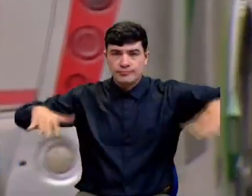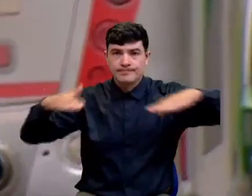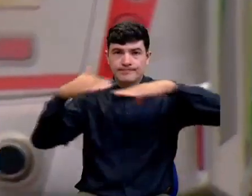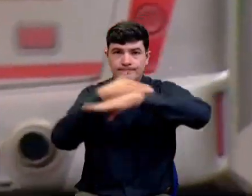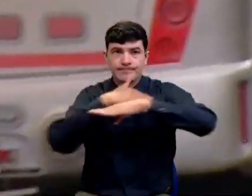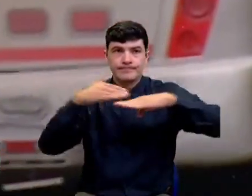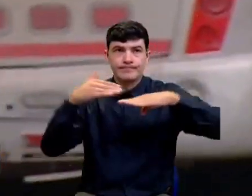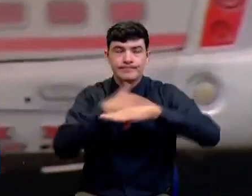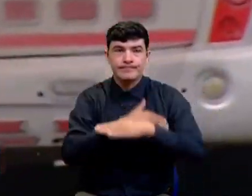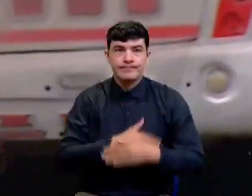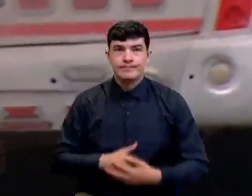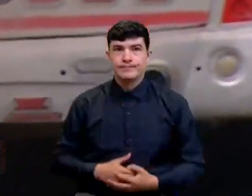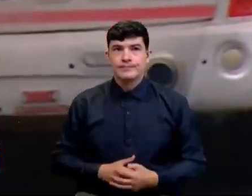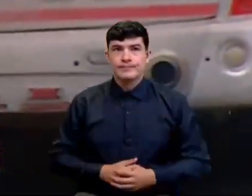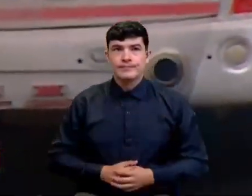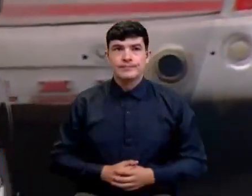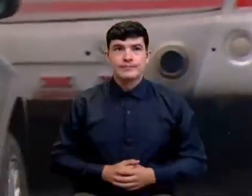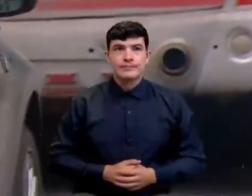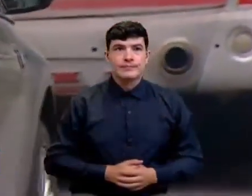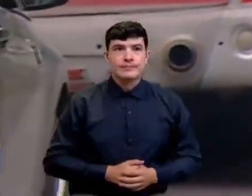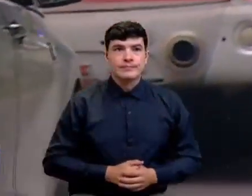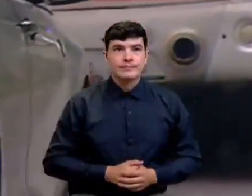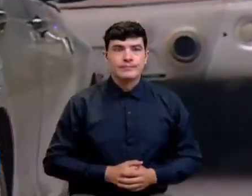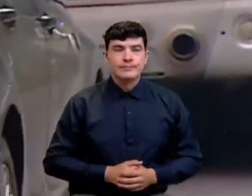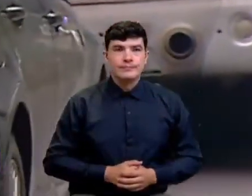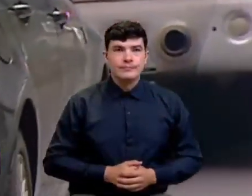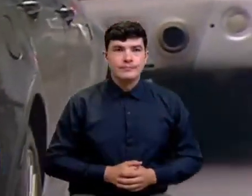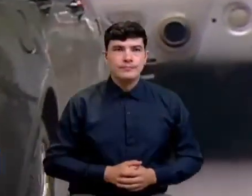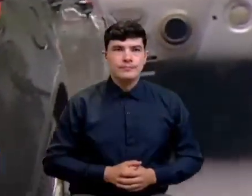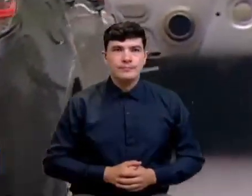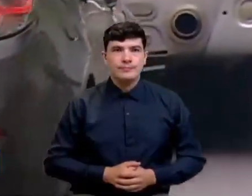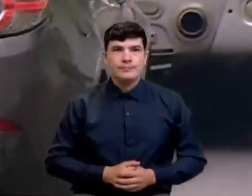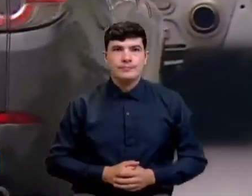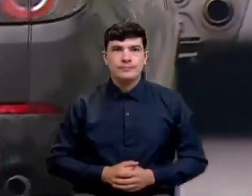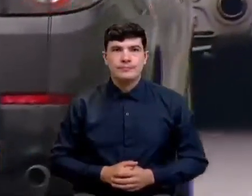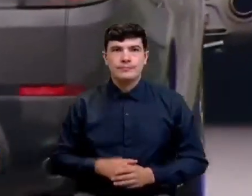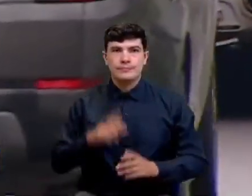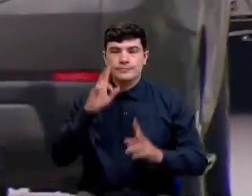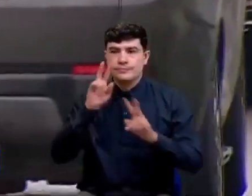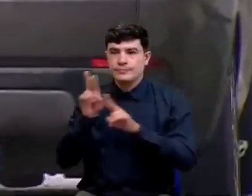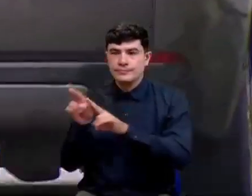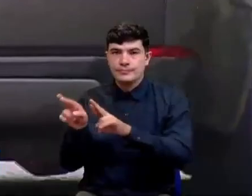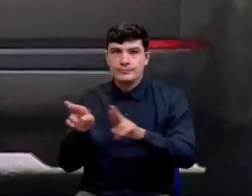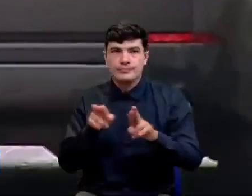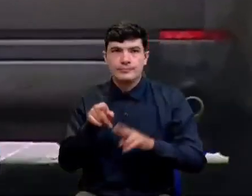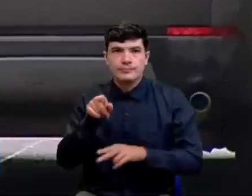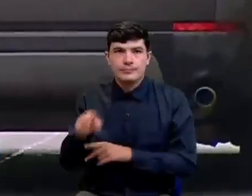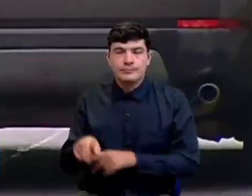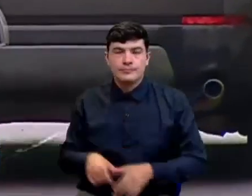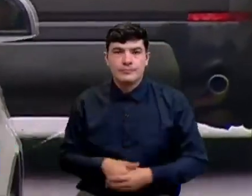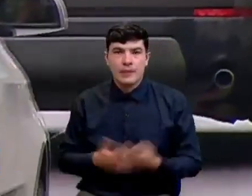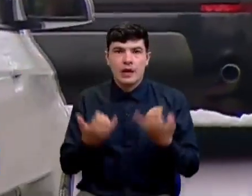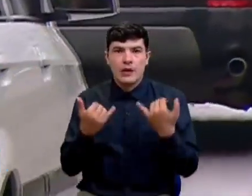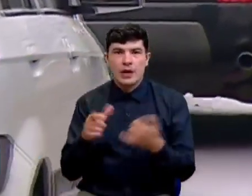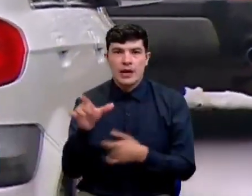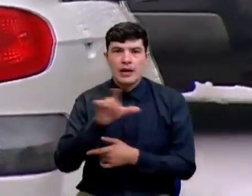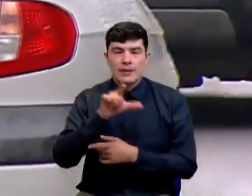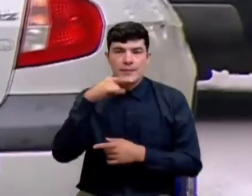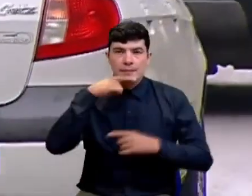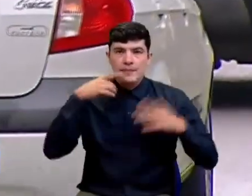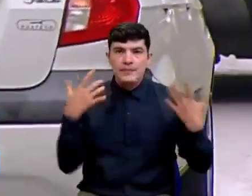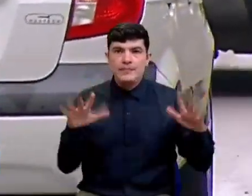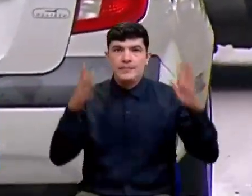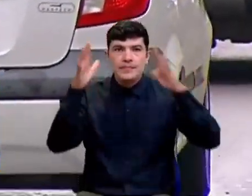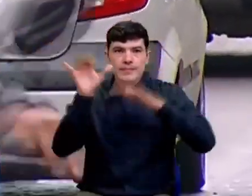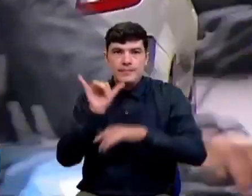o ruta de acceso que conduce hacia Bucaramanga. Así se movilizan los norte santandereanos este lunes festivo. Hay